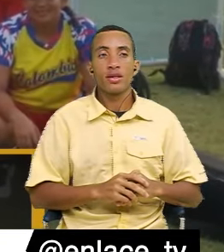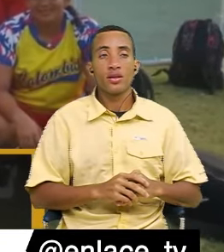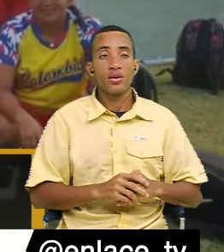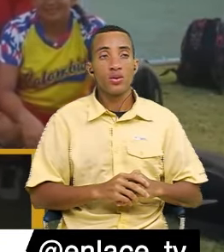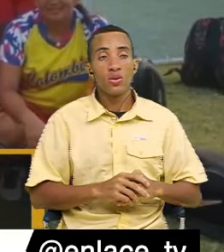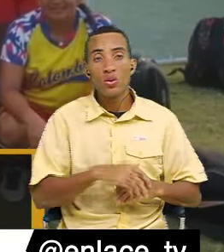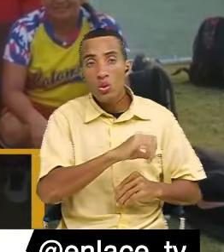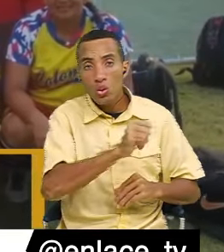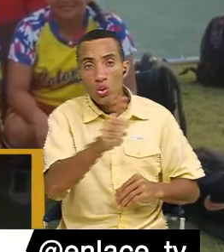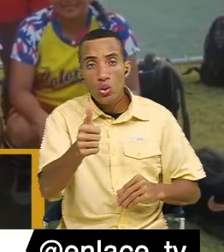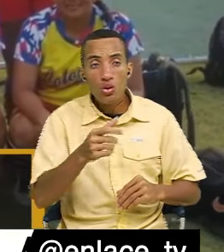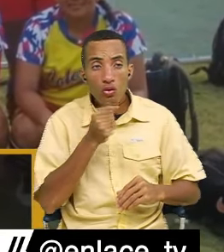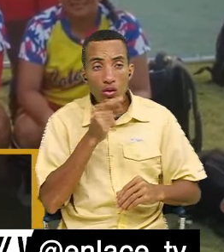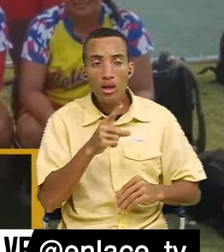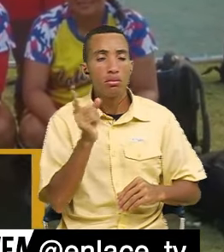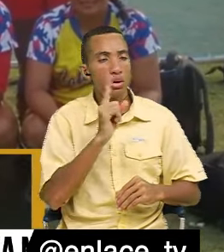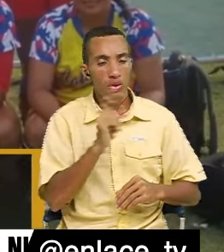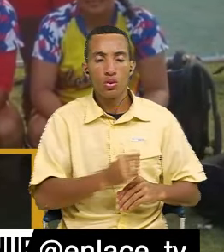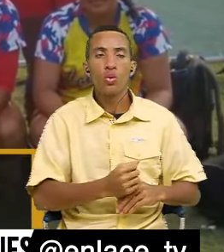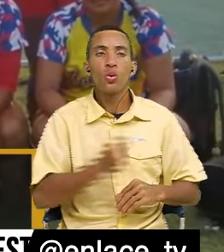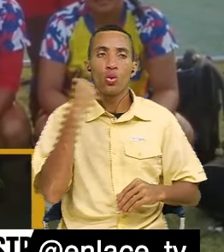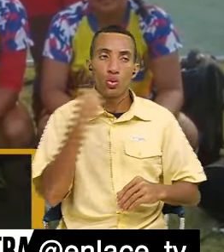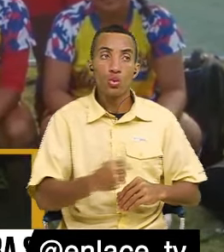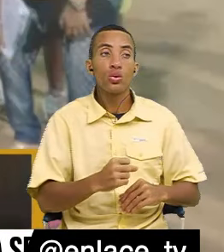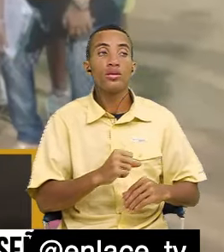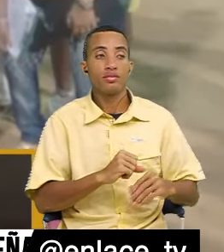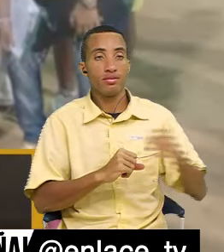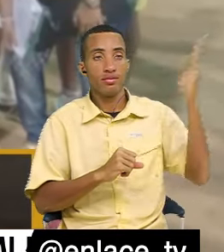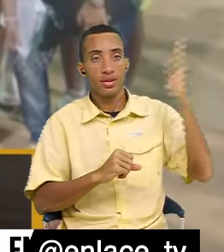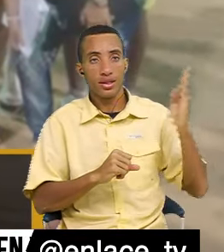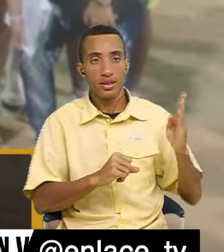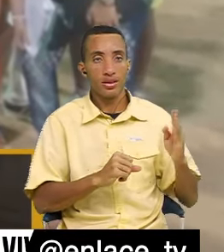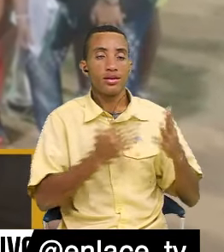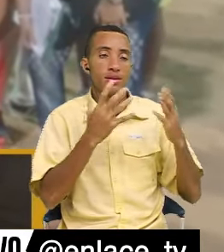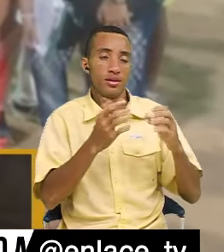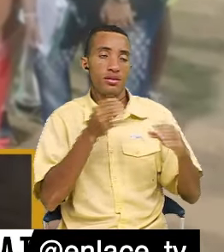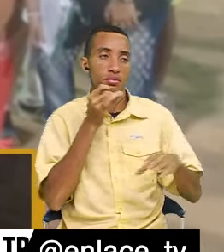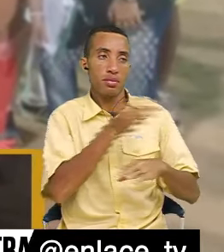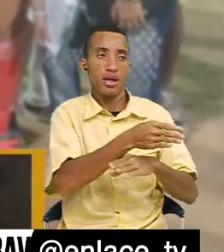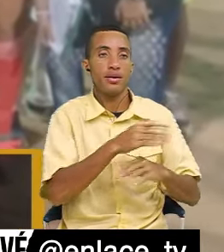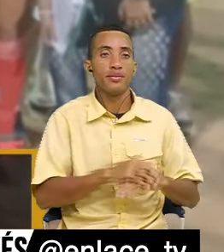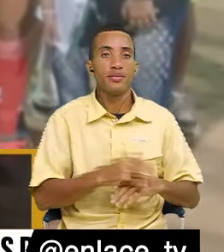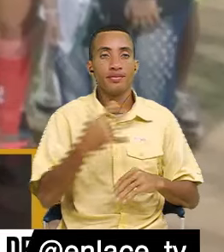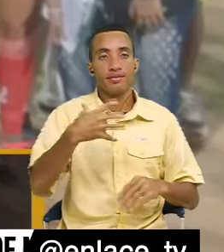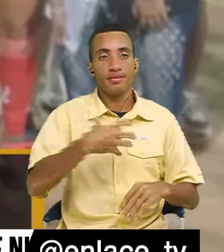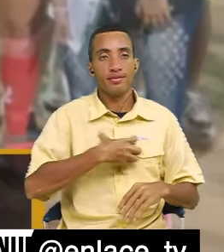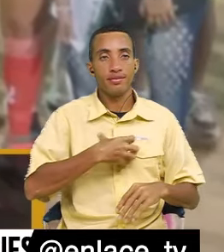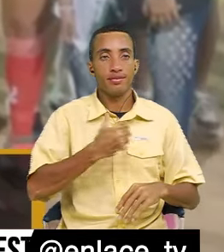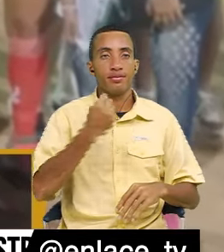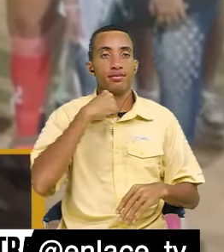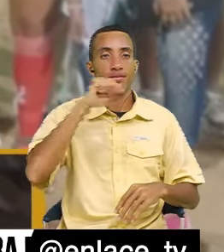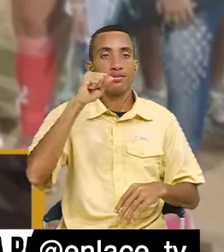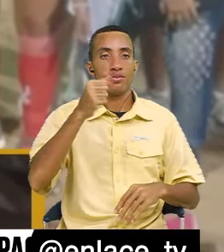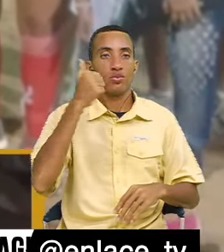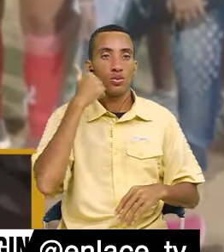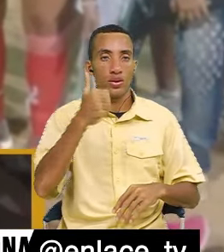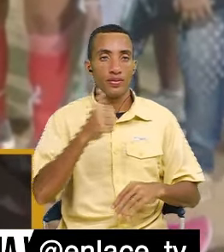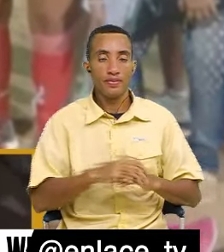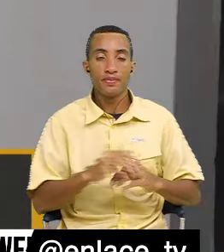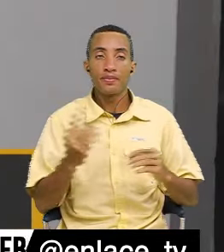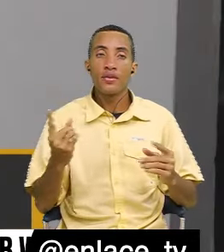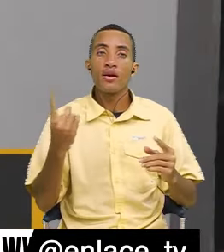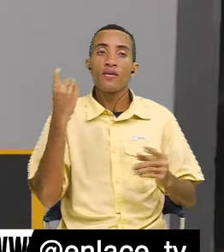fue fácil, pero ese era el rival a vencer, entonces logramos salir campeonas y el balance fue bueno. Falta más